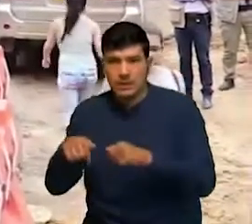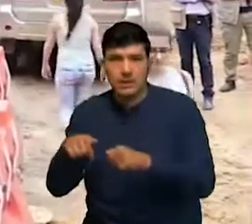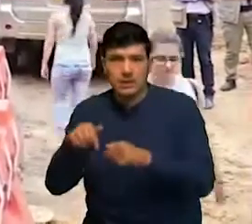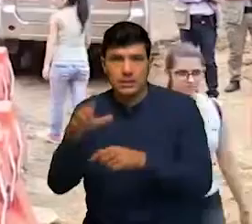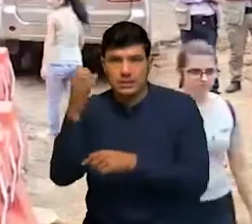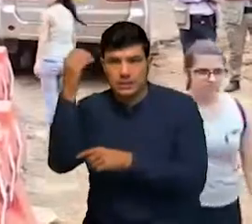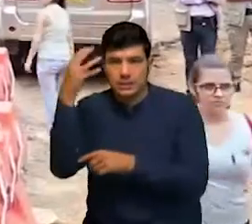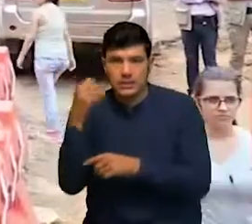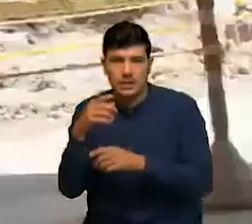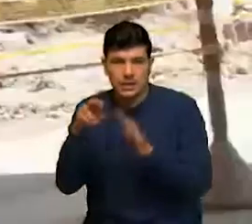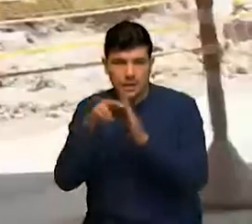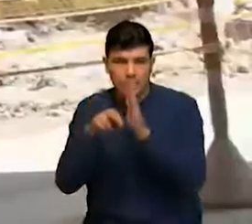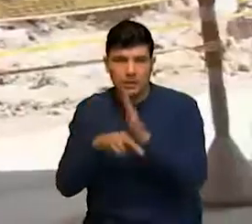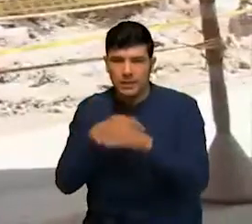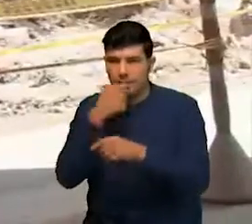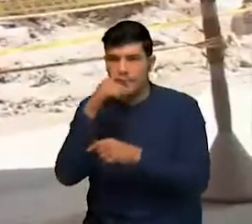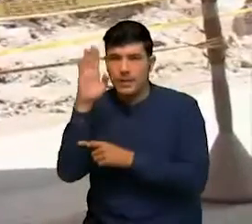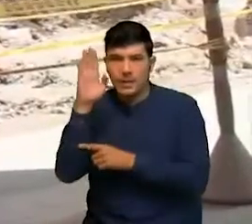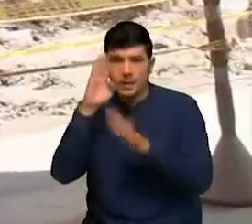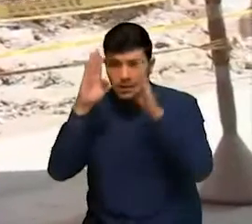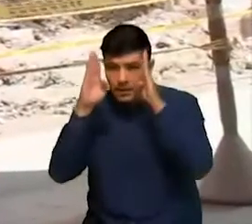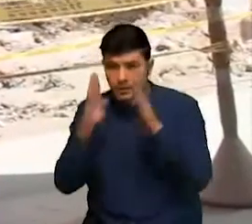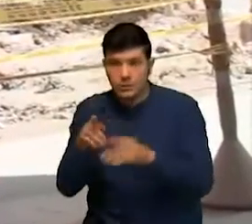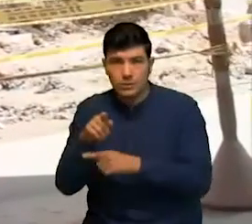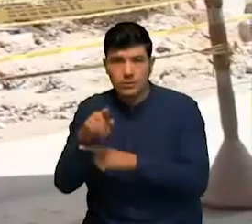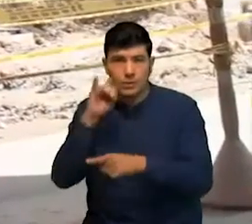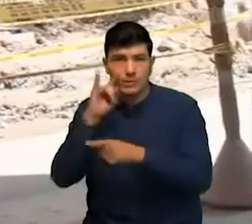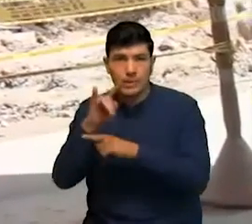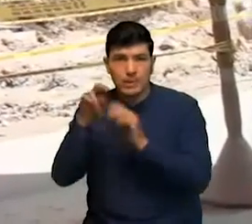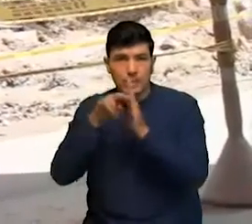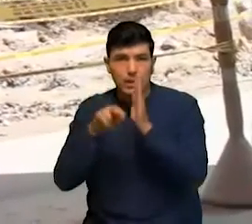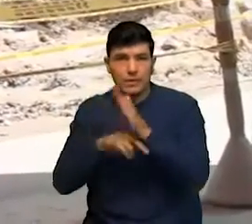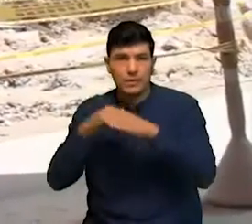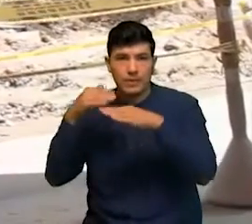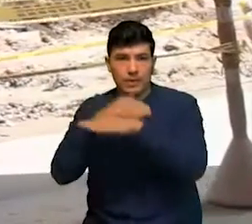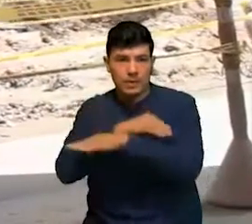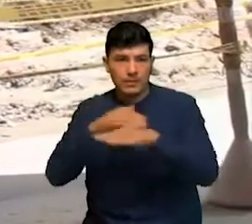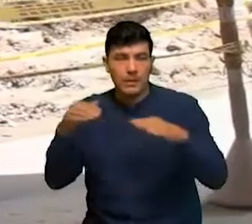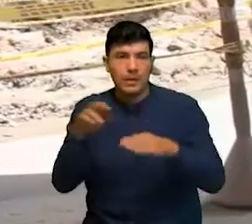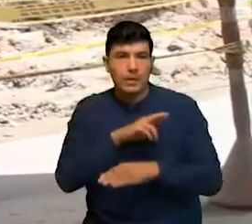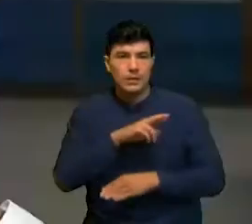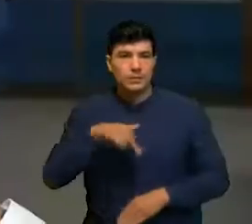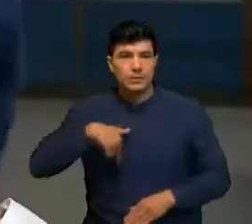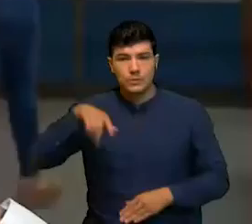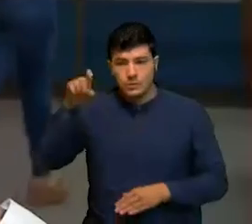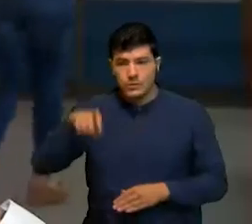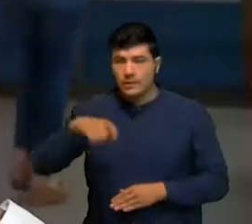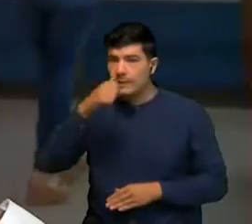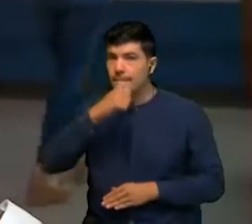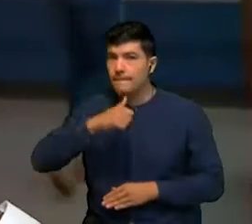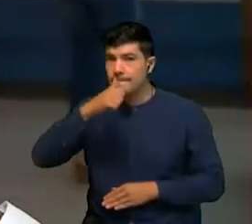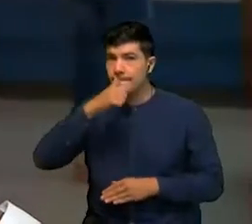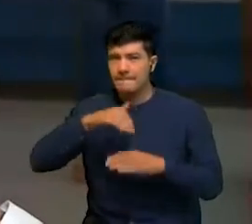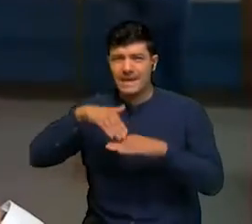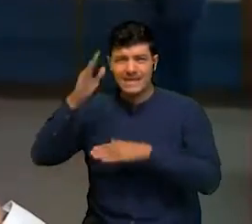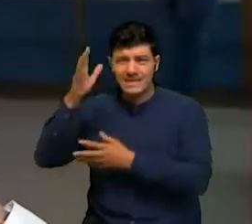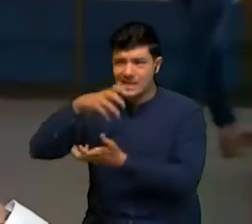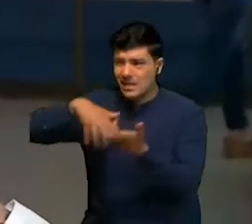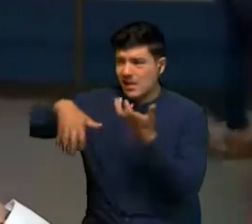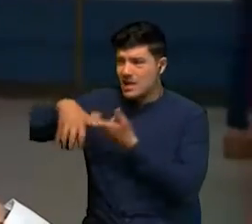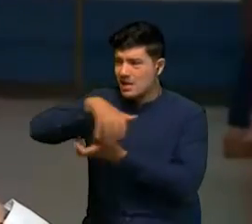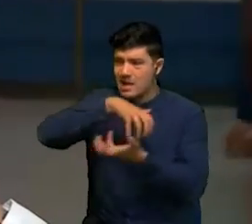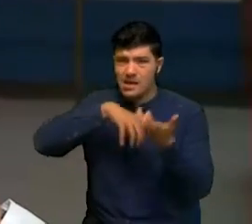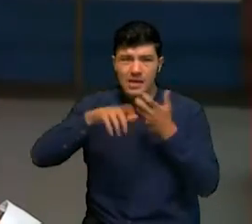obra, que acaten las señales de los reguladores viales y que tengamos paciencia, porque si entre más desorden haya,